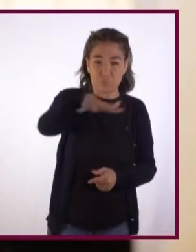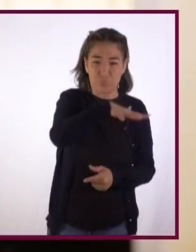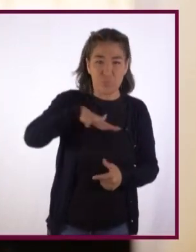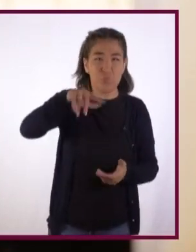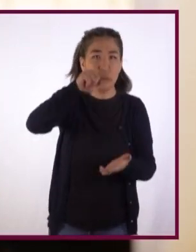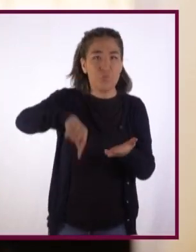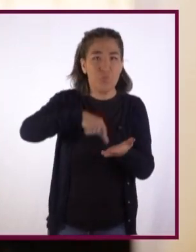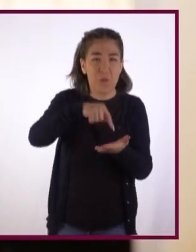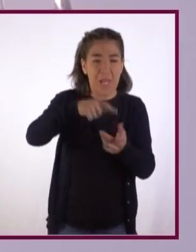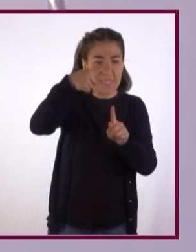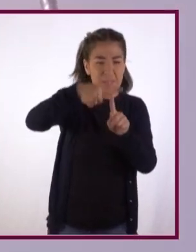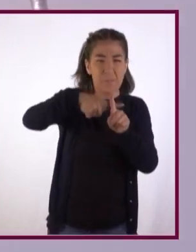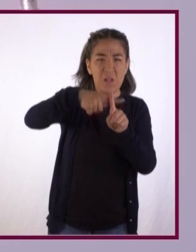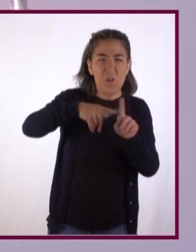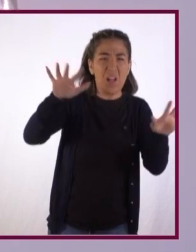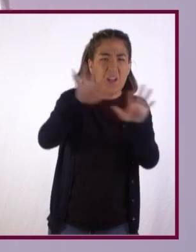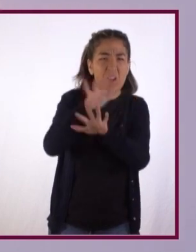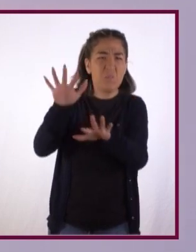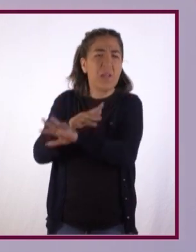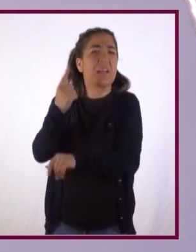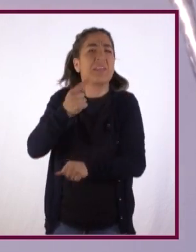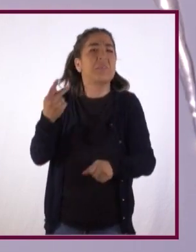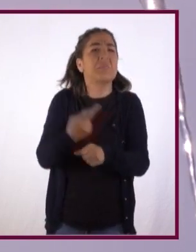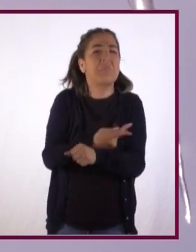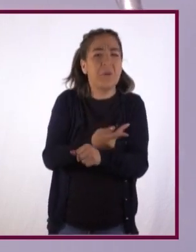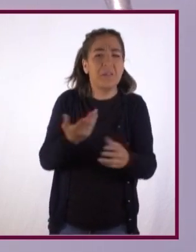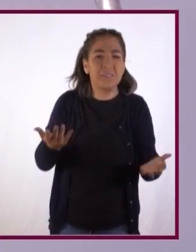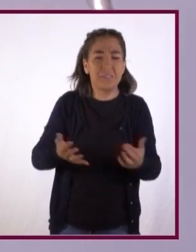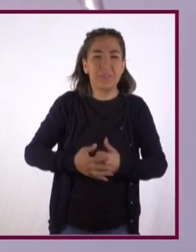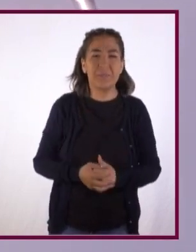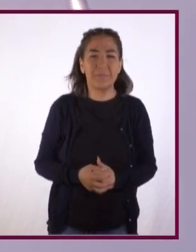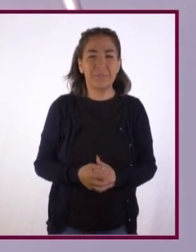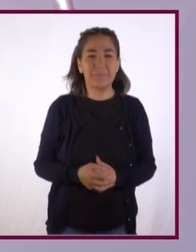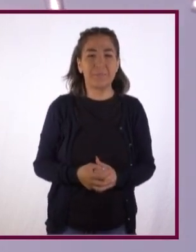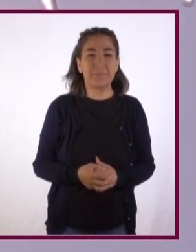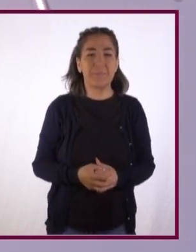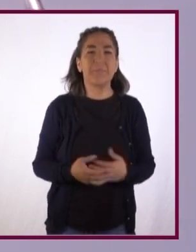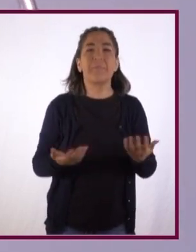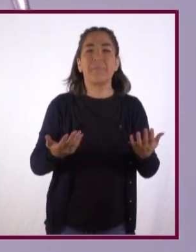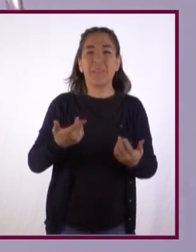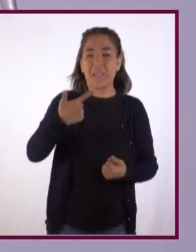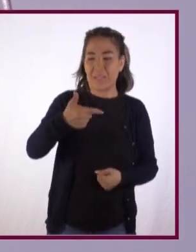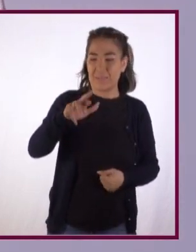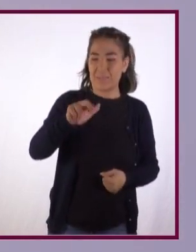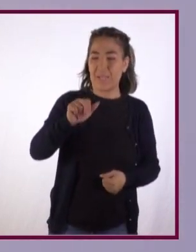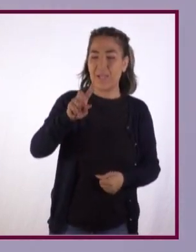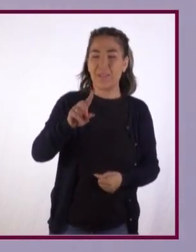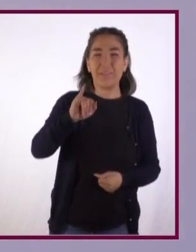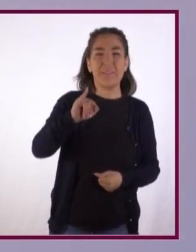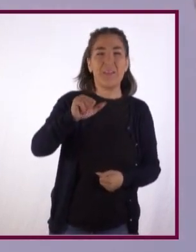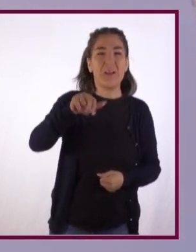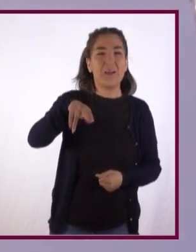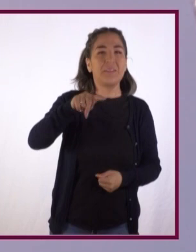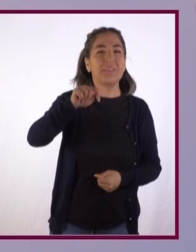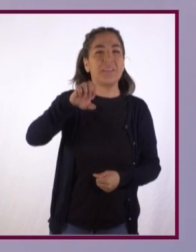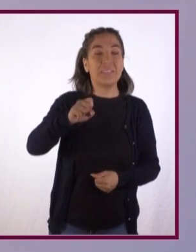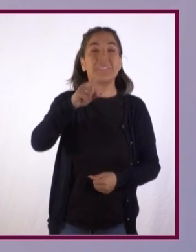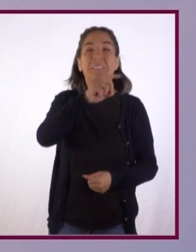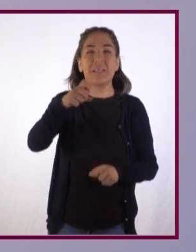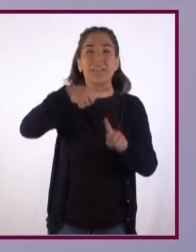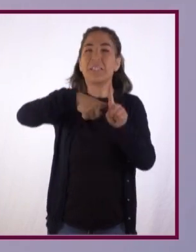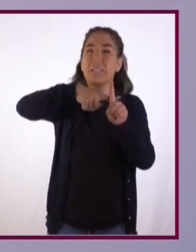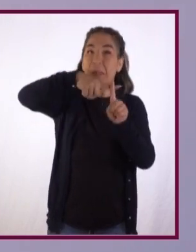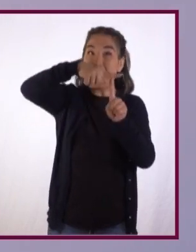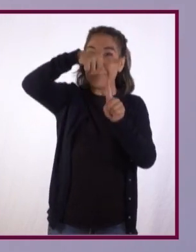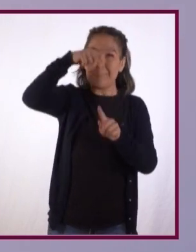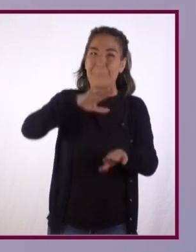en menos de un segundo? Hay fenómenos relacionados con gradientes, les llamamos nosotros, gradientes de